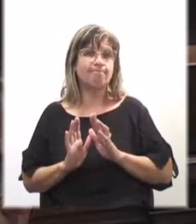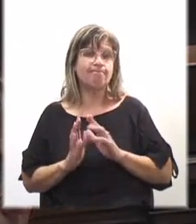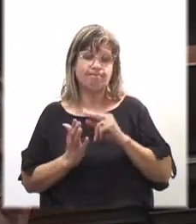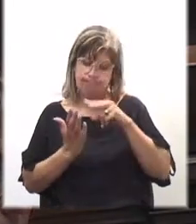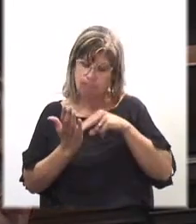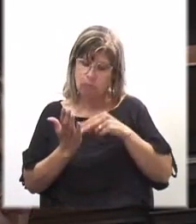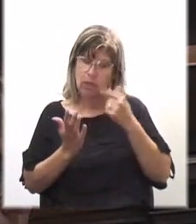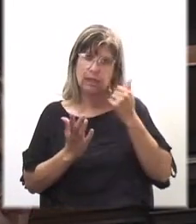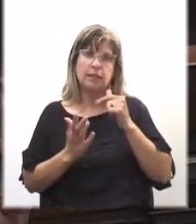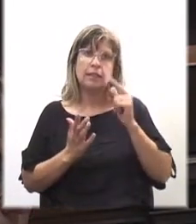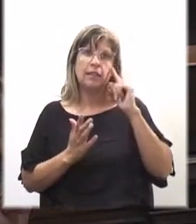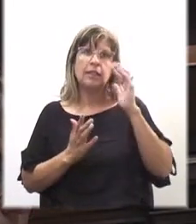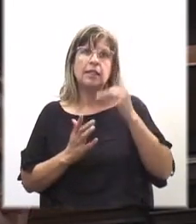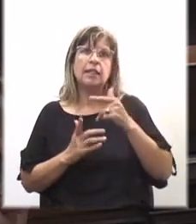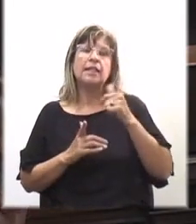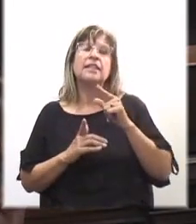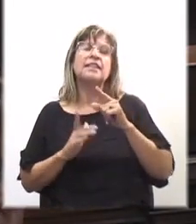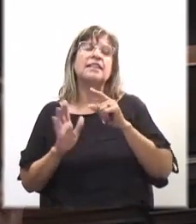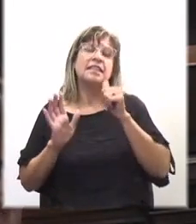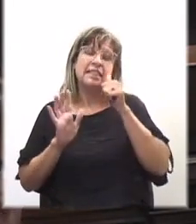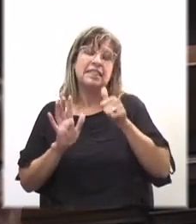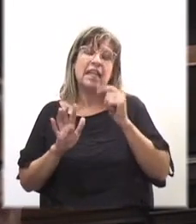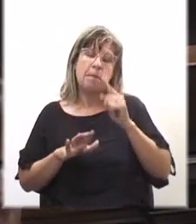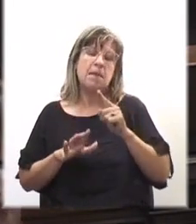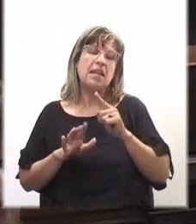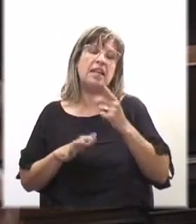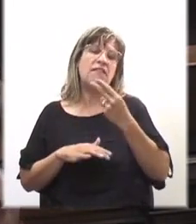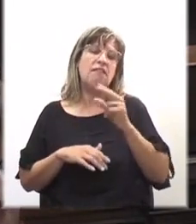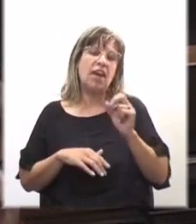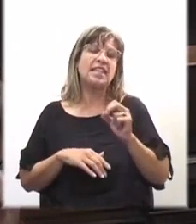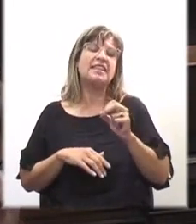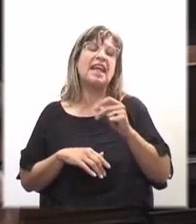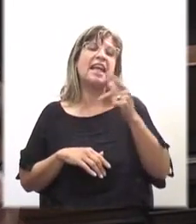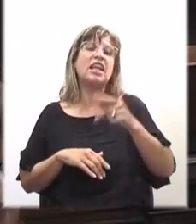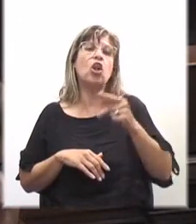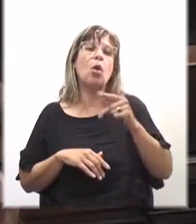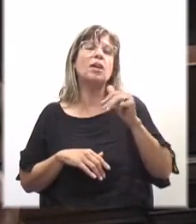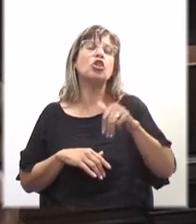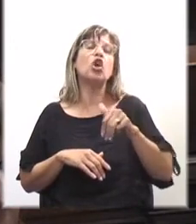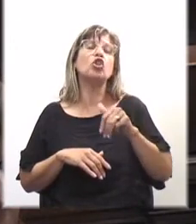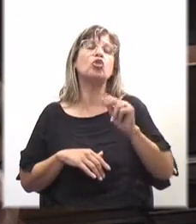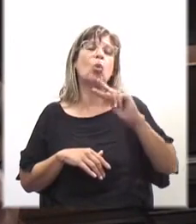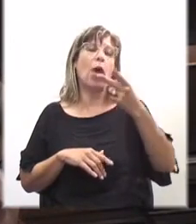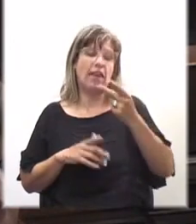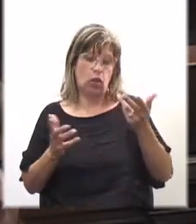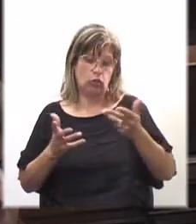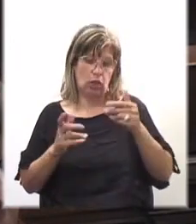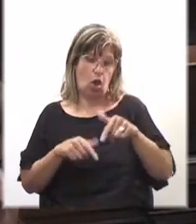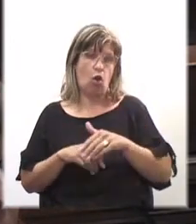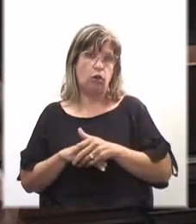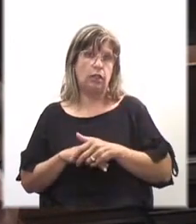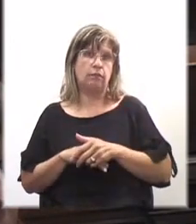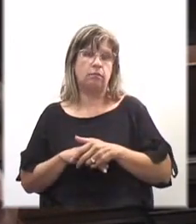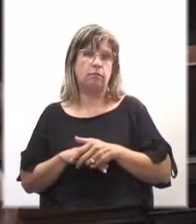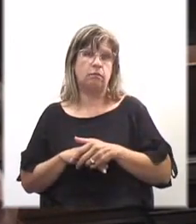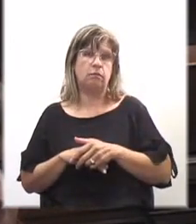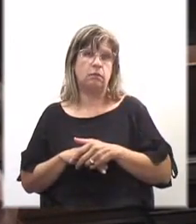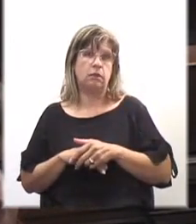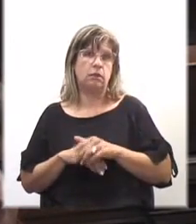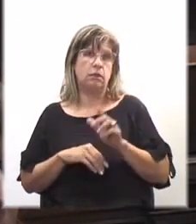Palestina tiene 6.020 kilómetros cuadrados, y lo digo con respeto, actuales. No reivindico ni